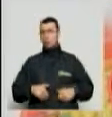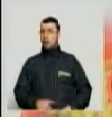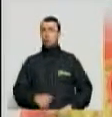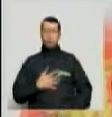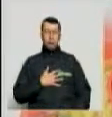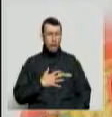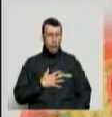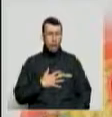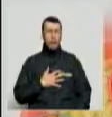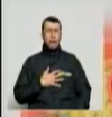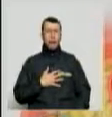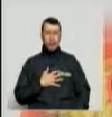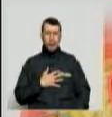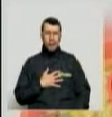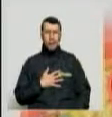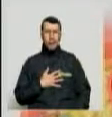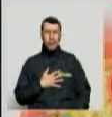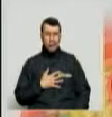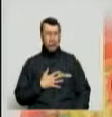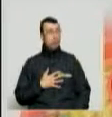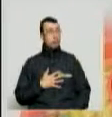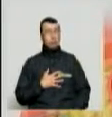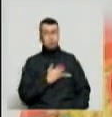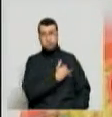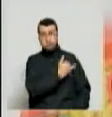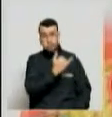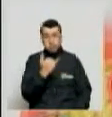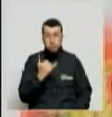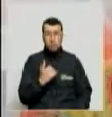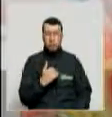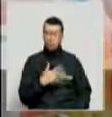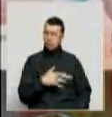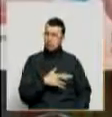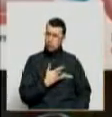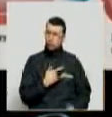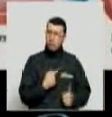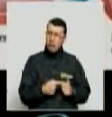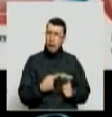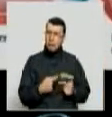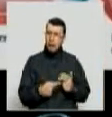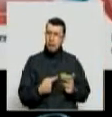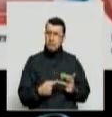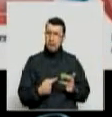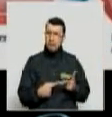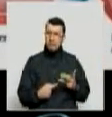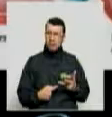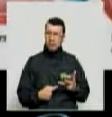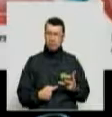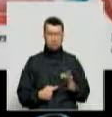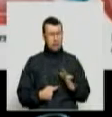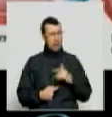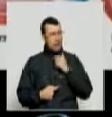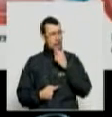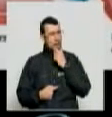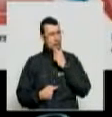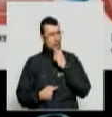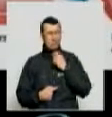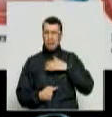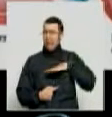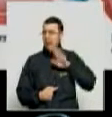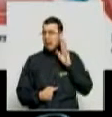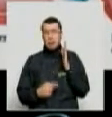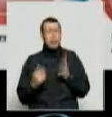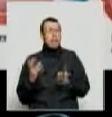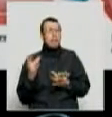asfixio fácil. Y empiezan a tener una cantidad de síntomas. Pero la persona dice, vamos a esperar a